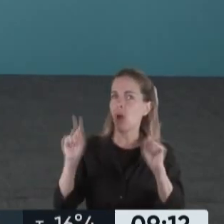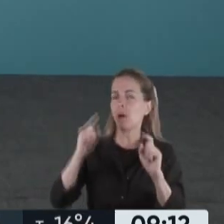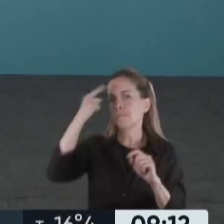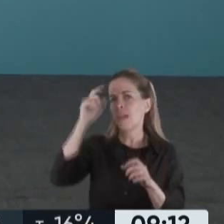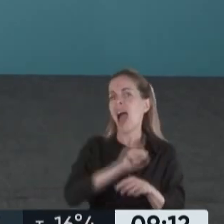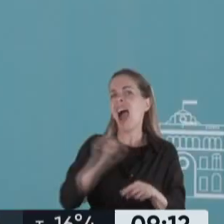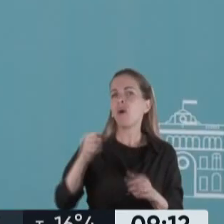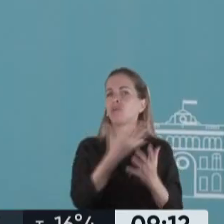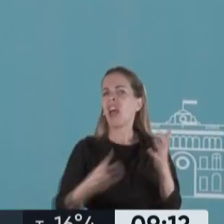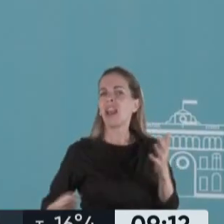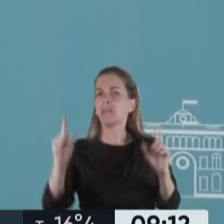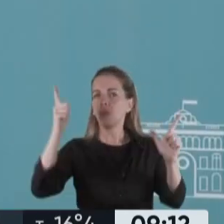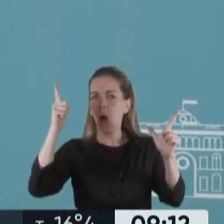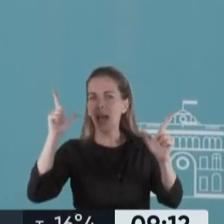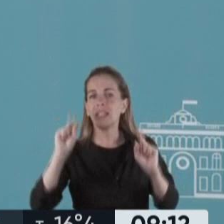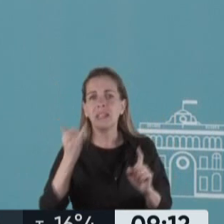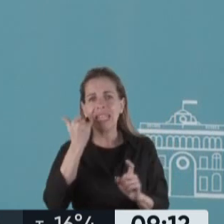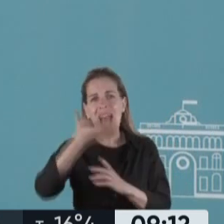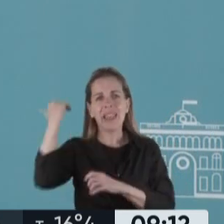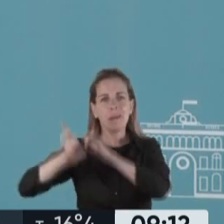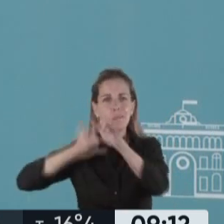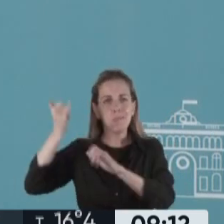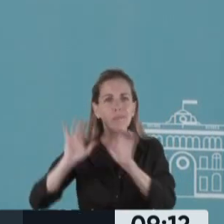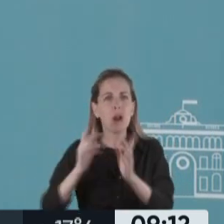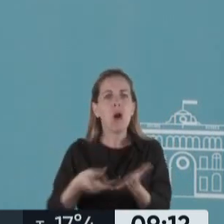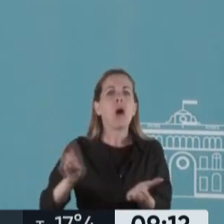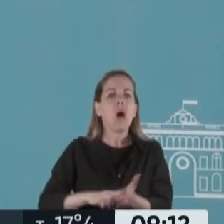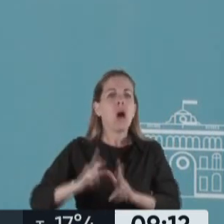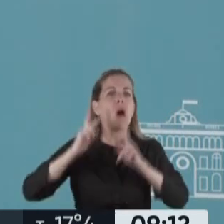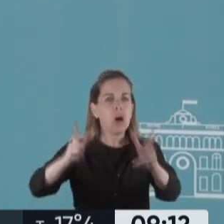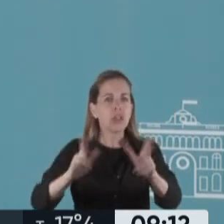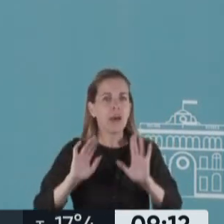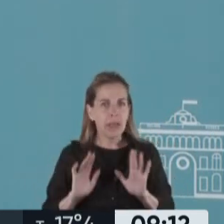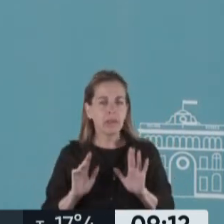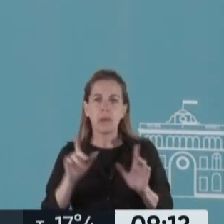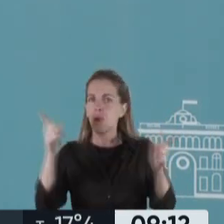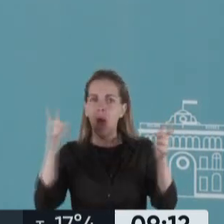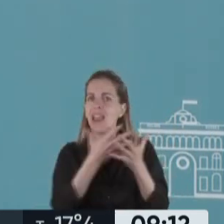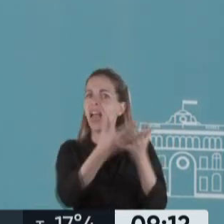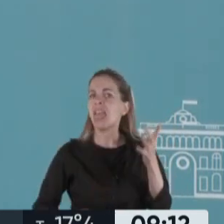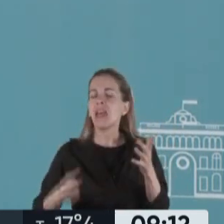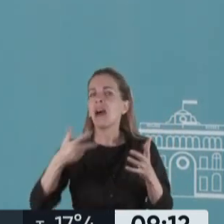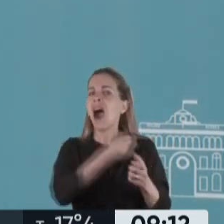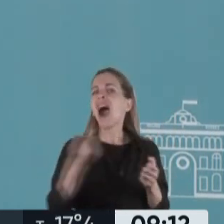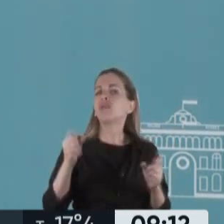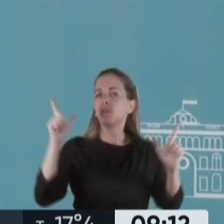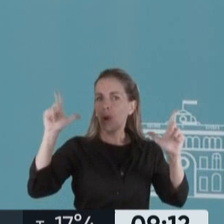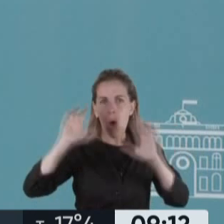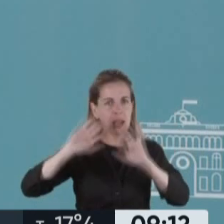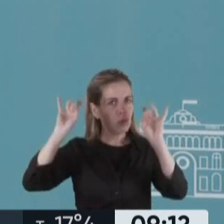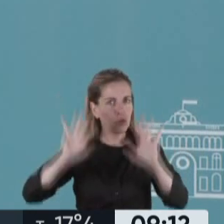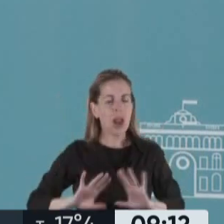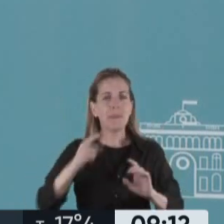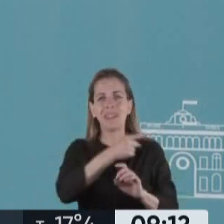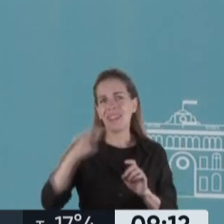como ya he explicado en conferencias de prensa anteriores, pero lo vuelvo a reiterar si es necesario. No hay ningún tipo de ajuste. Lo único que sucedió en las